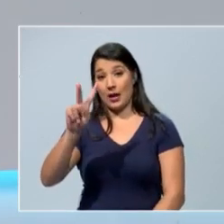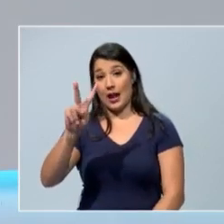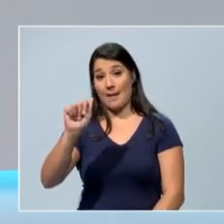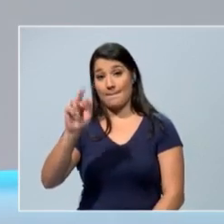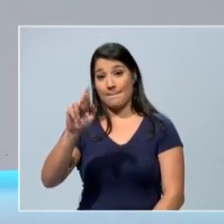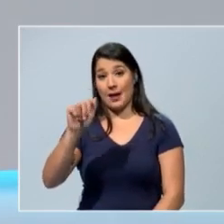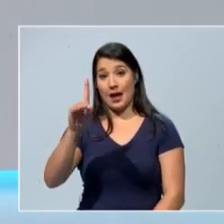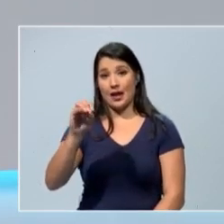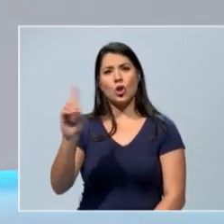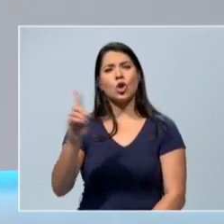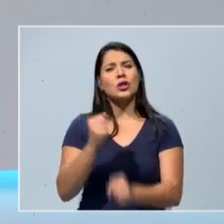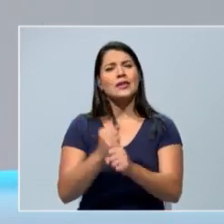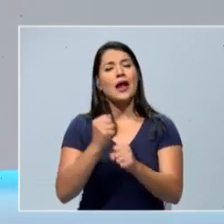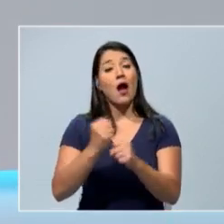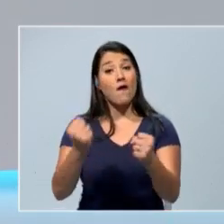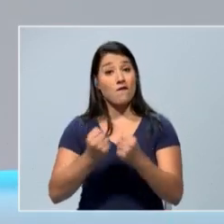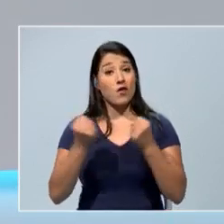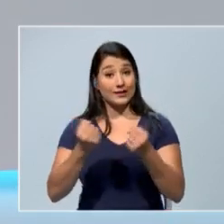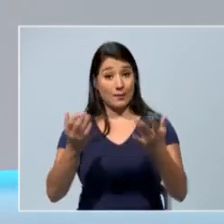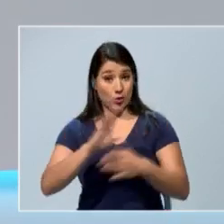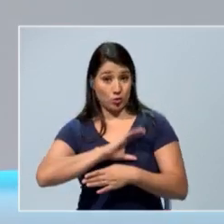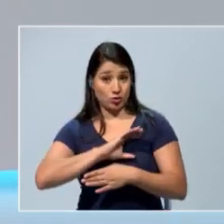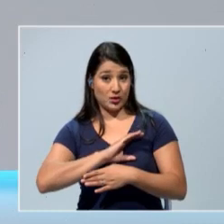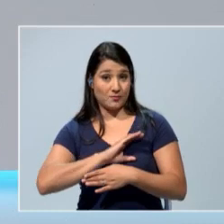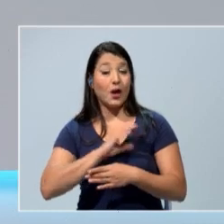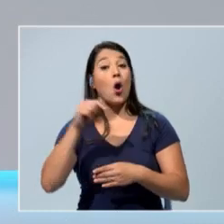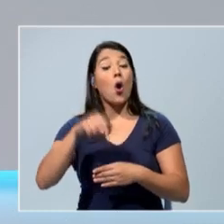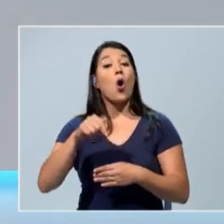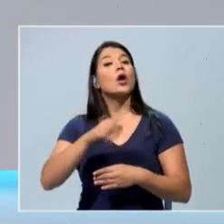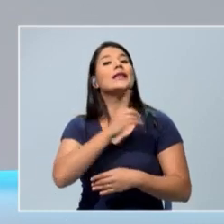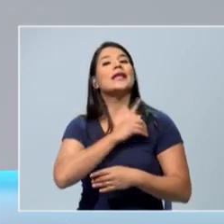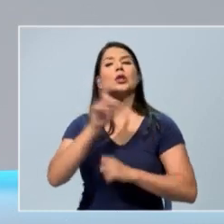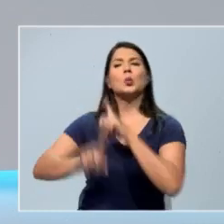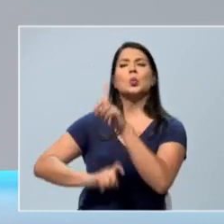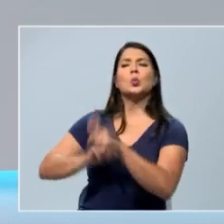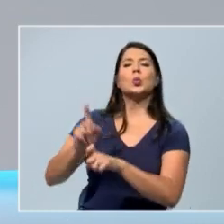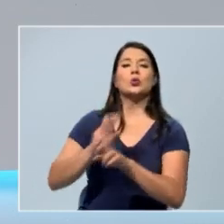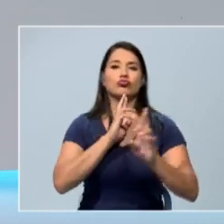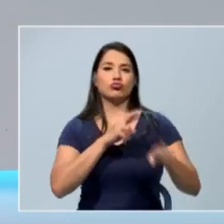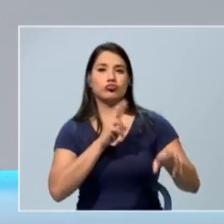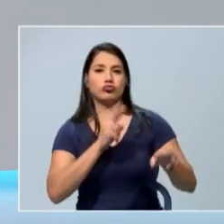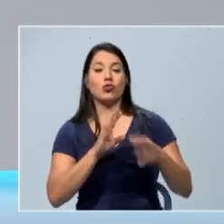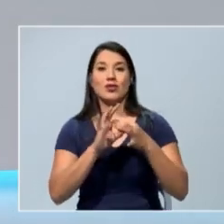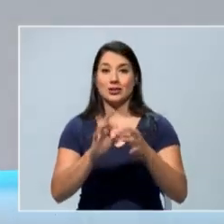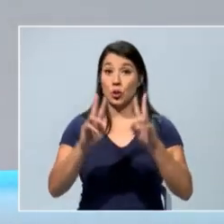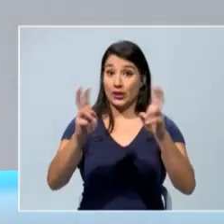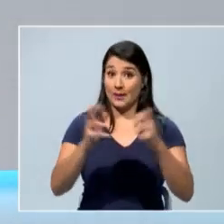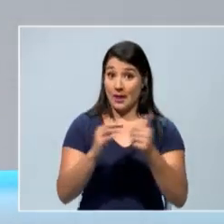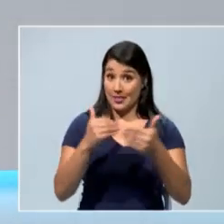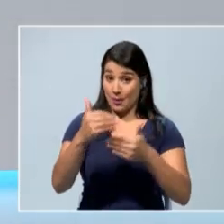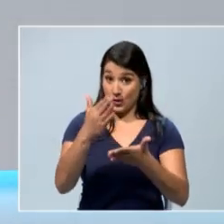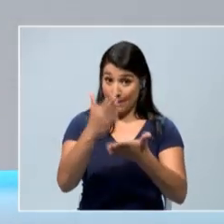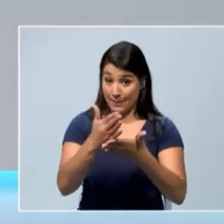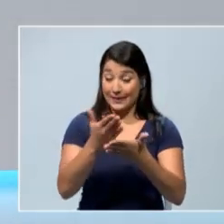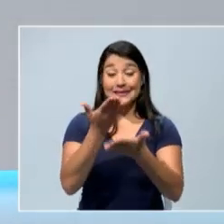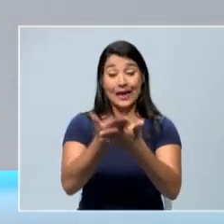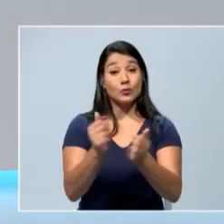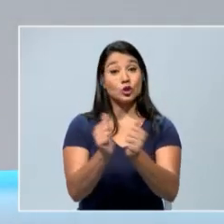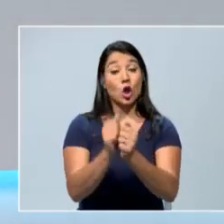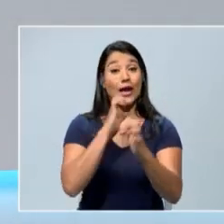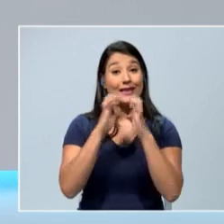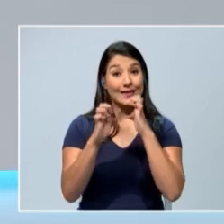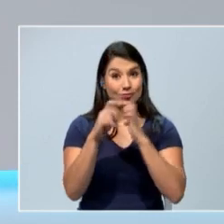quien también va a contestar todas las preguntas de nuestro director Ernesto Rivera sobre este tema. Después de la pausa venimos con esta